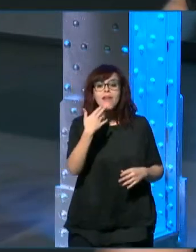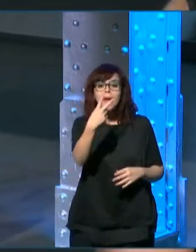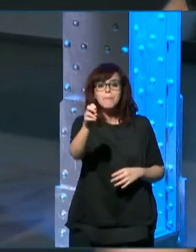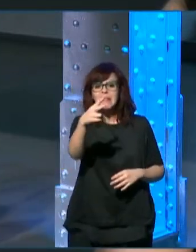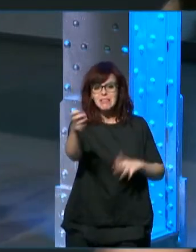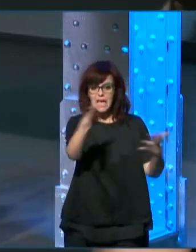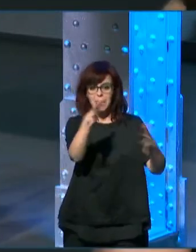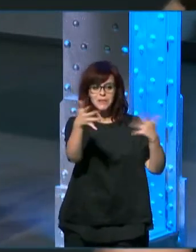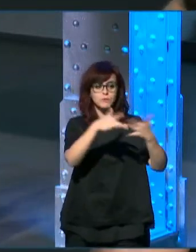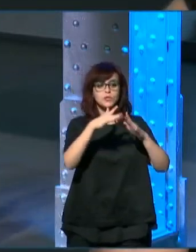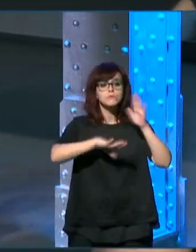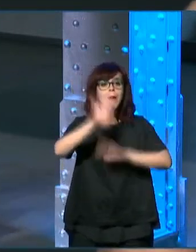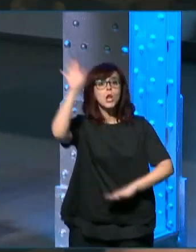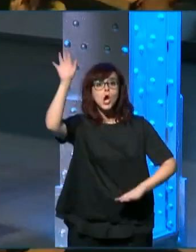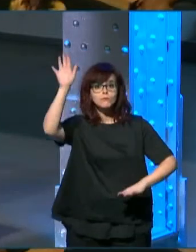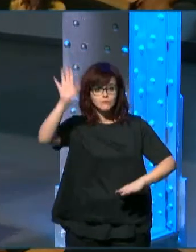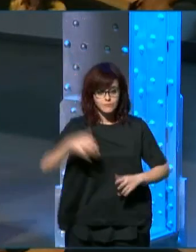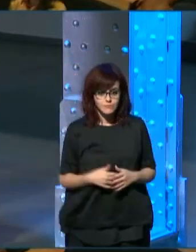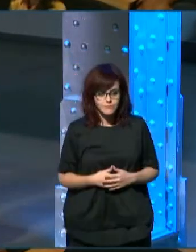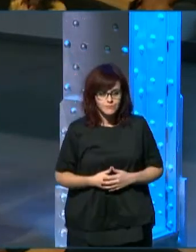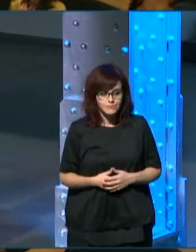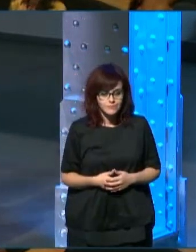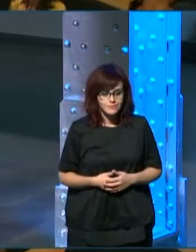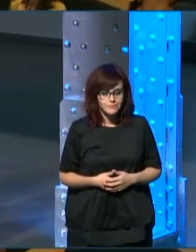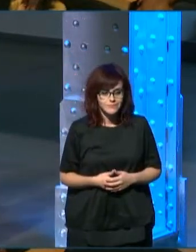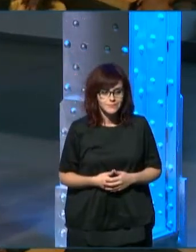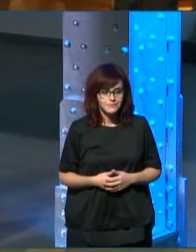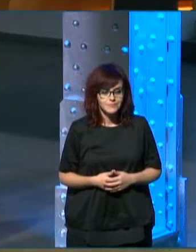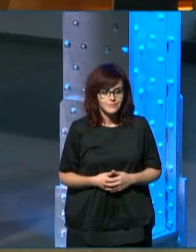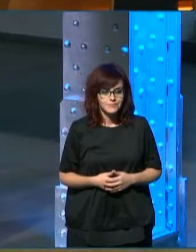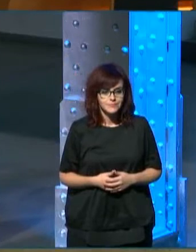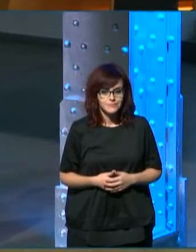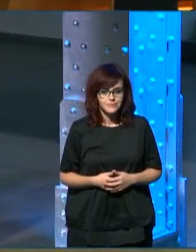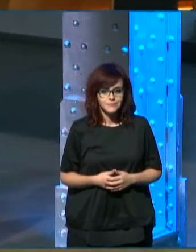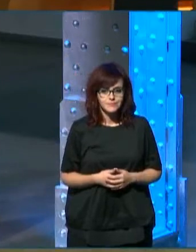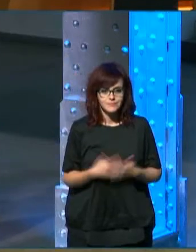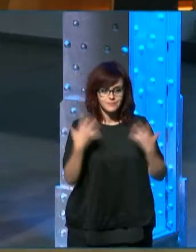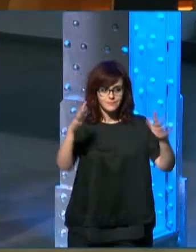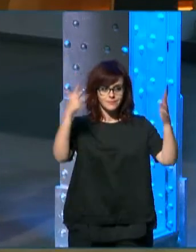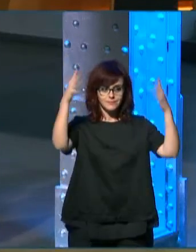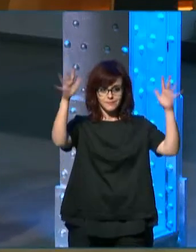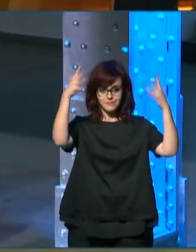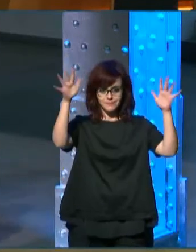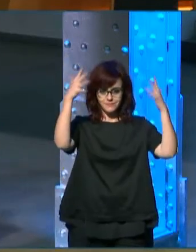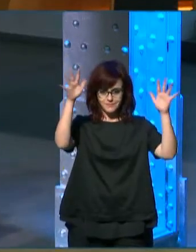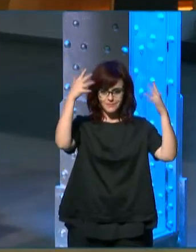sala? Uno, dos, fíjate cuántos. Uy, hoy hay muchos. ¡Qué alegría!